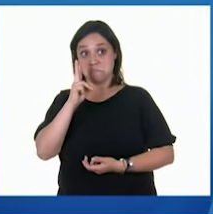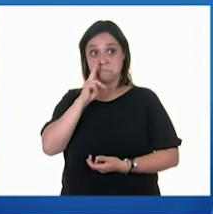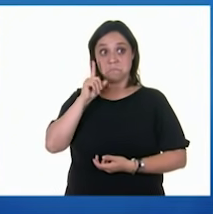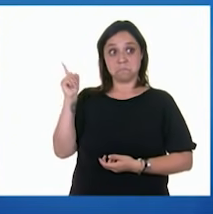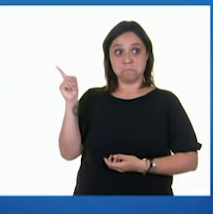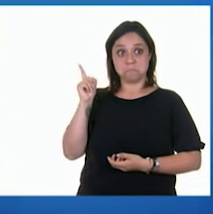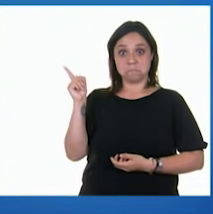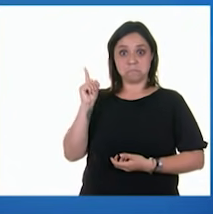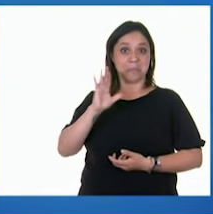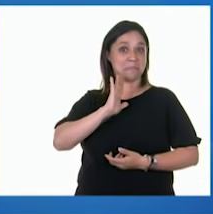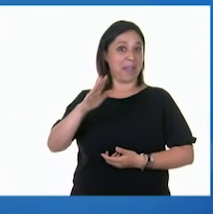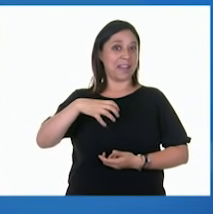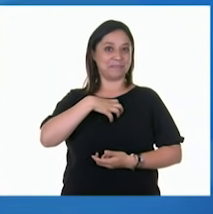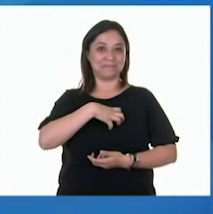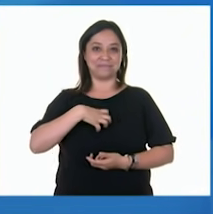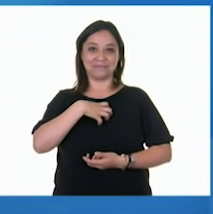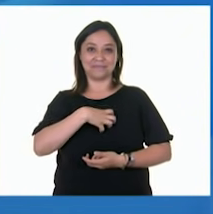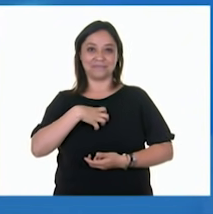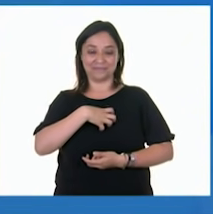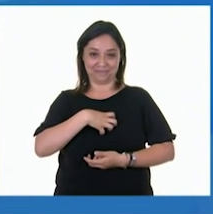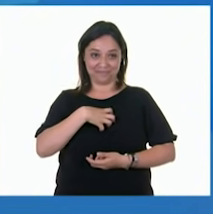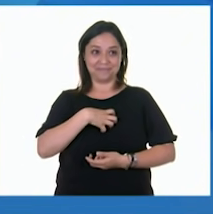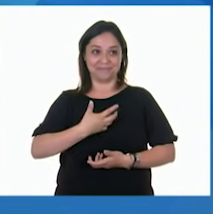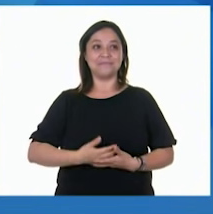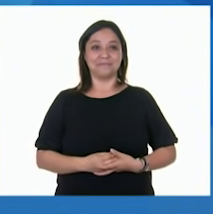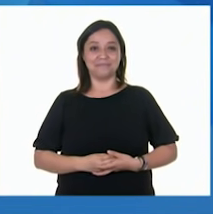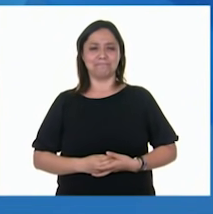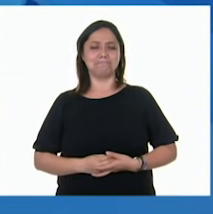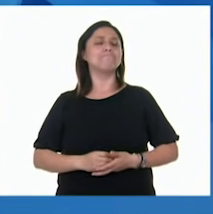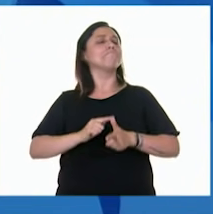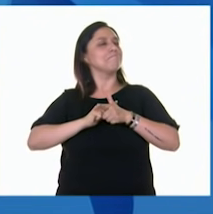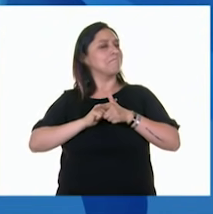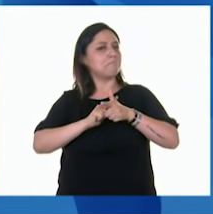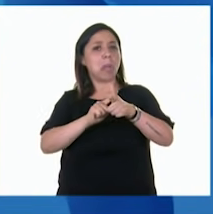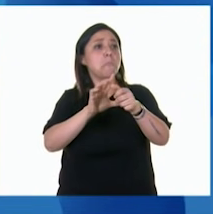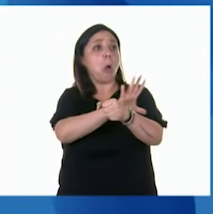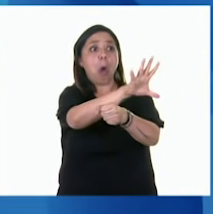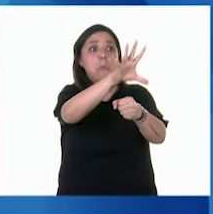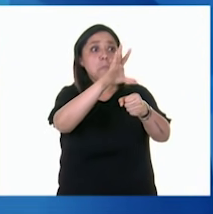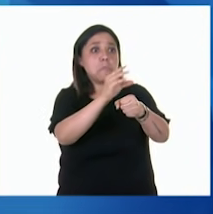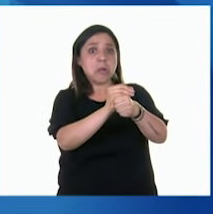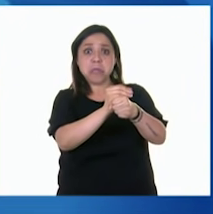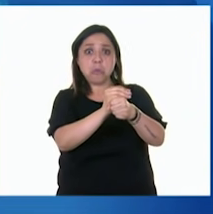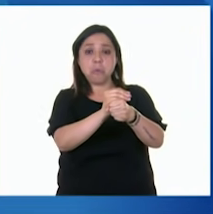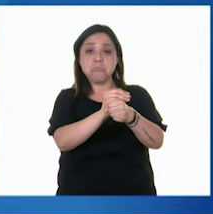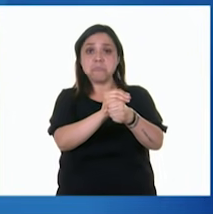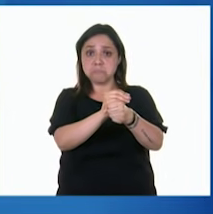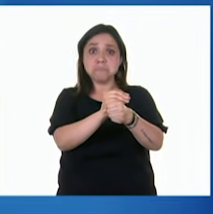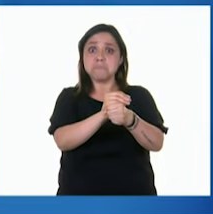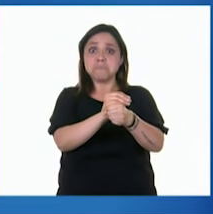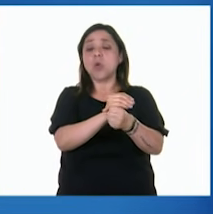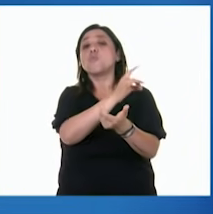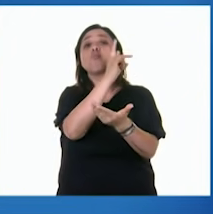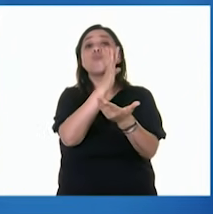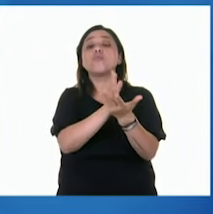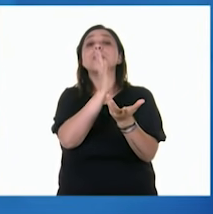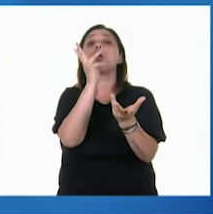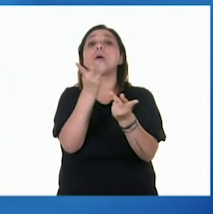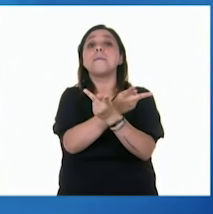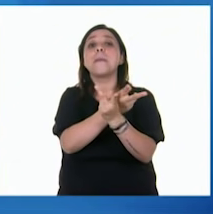todos quedamos contentos con nuestro cuarto de manzana. Exacto. Y seguimos conservando nuestro entero. Nuestra manzana completa se partió solamente en 4 secciones